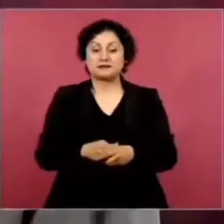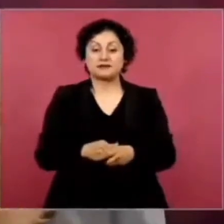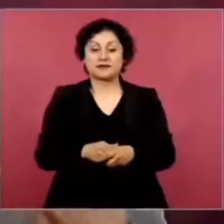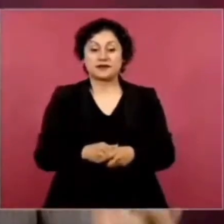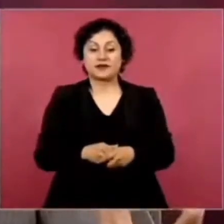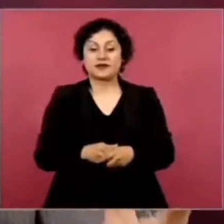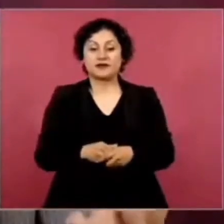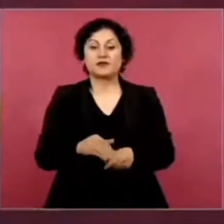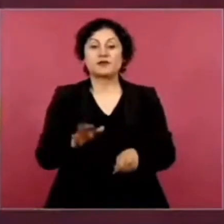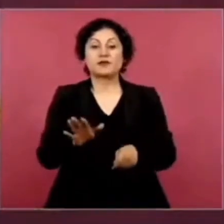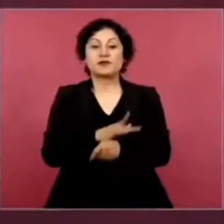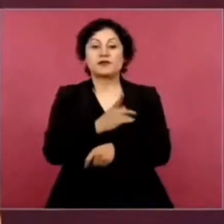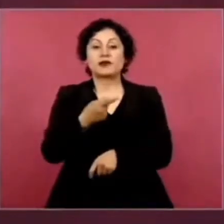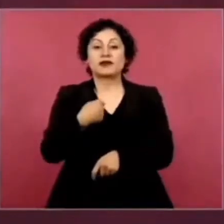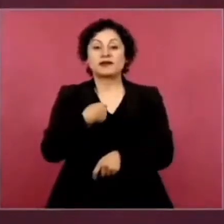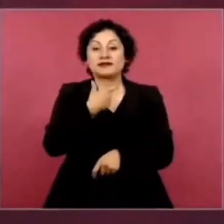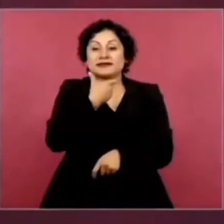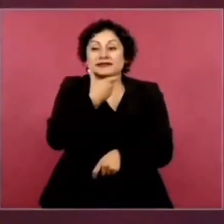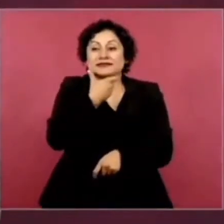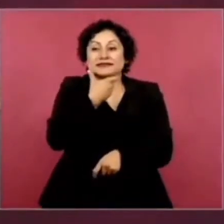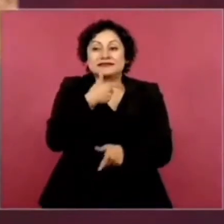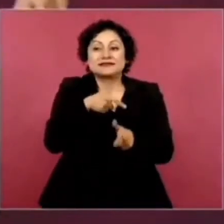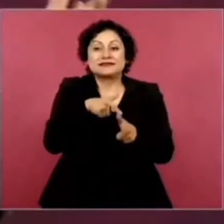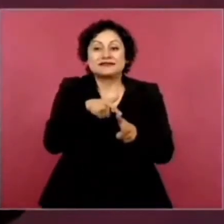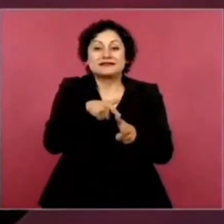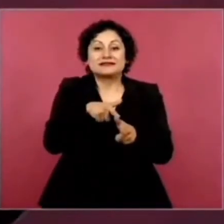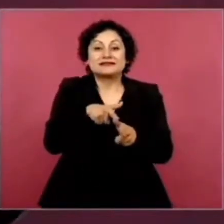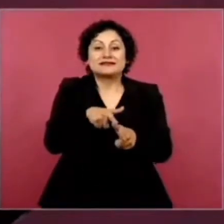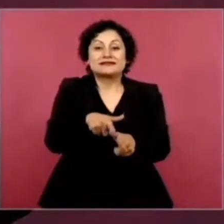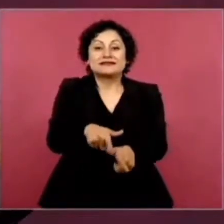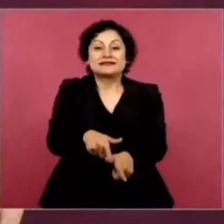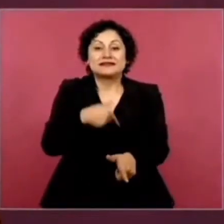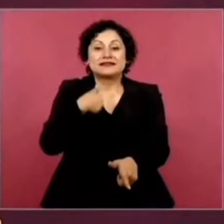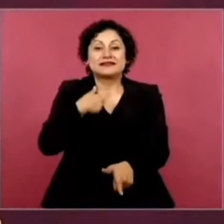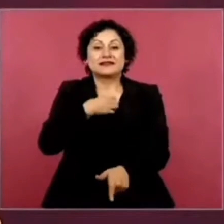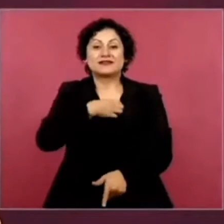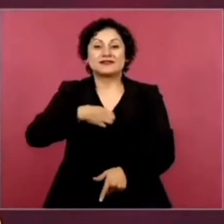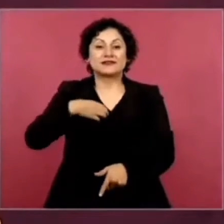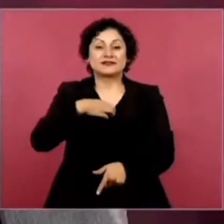no dejo de reírme por lo contento que estoy.